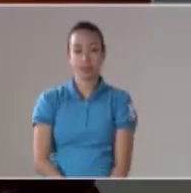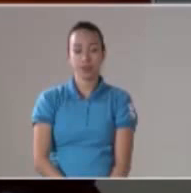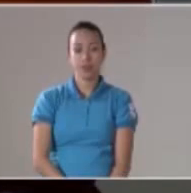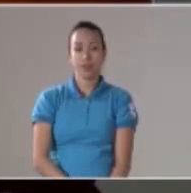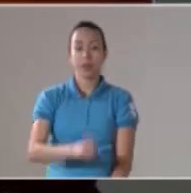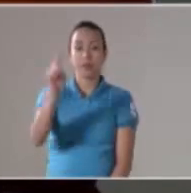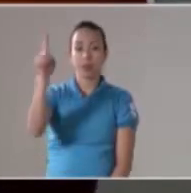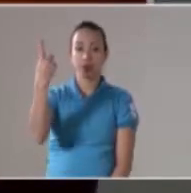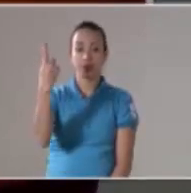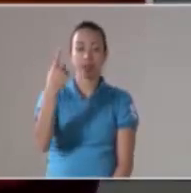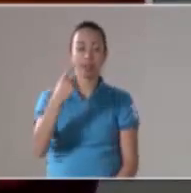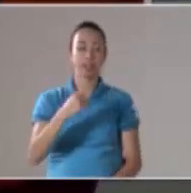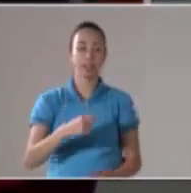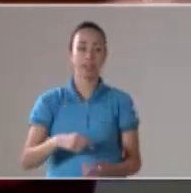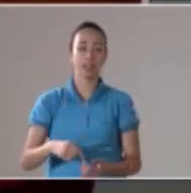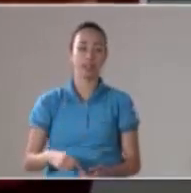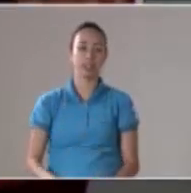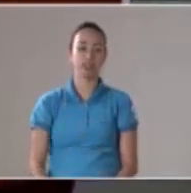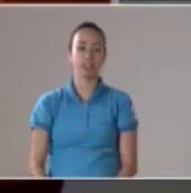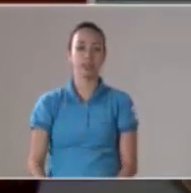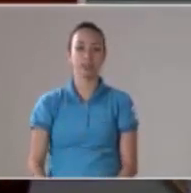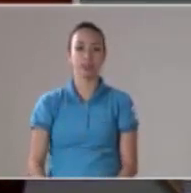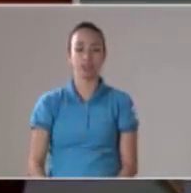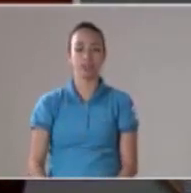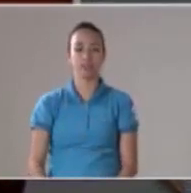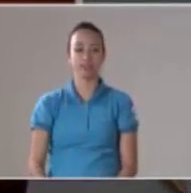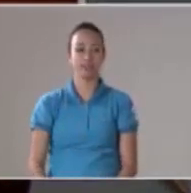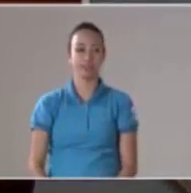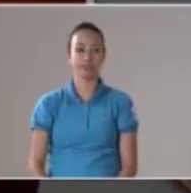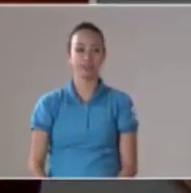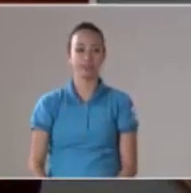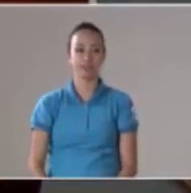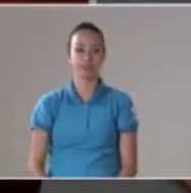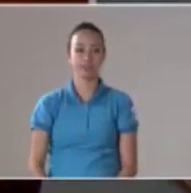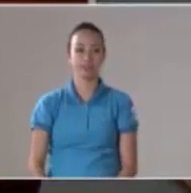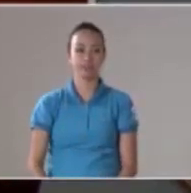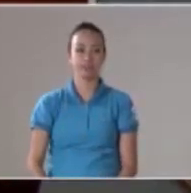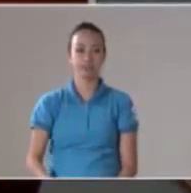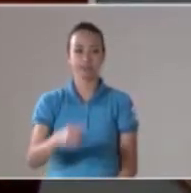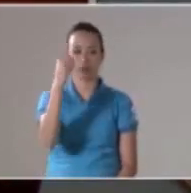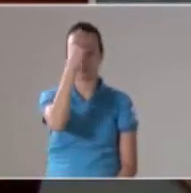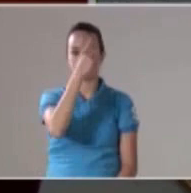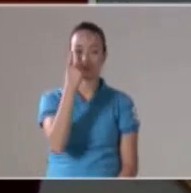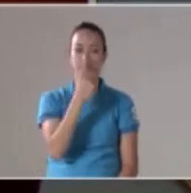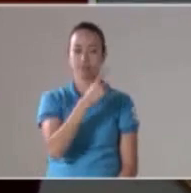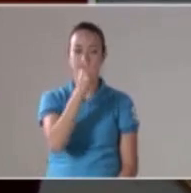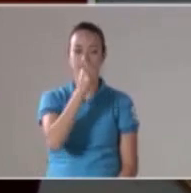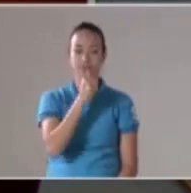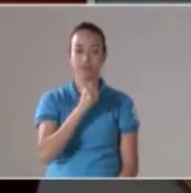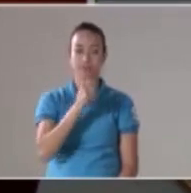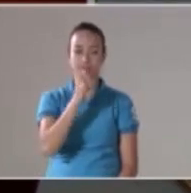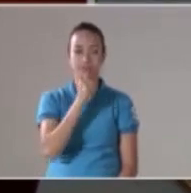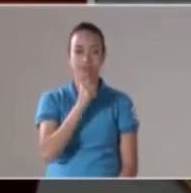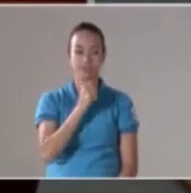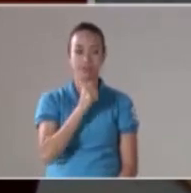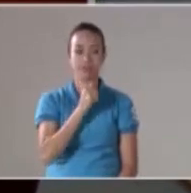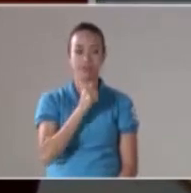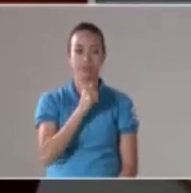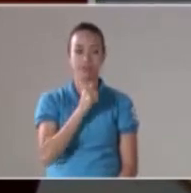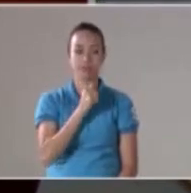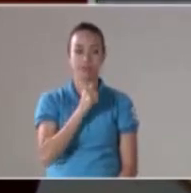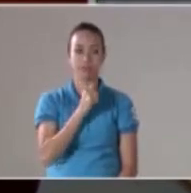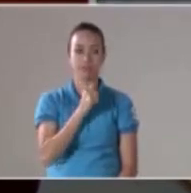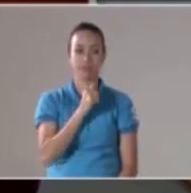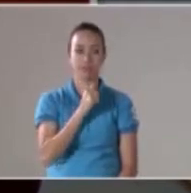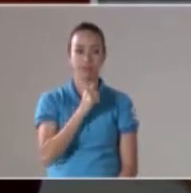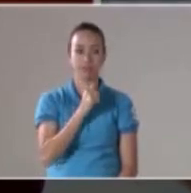Primer libro de Samuel 12:22. Si consigue a alguien que tiene la Biblia Serafín Ausejo. Pero la Biblia de las Américas es tal